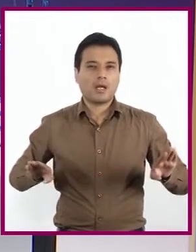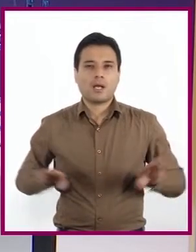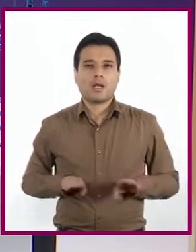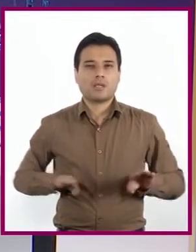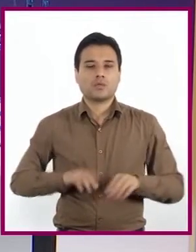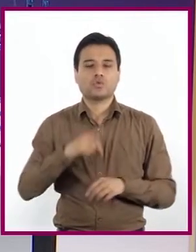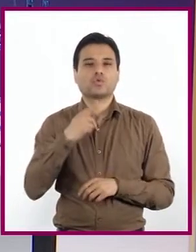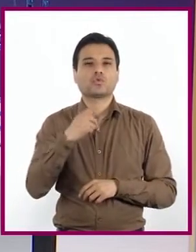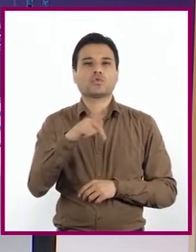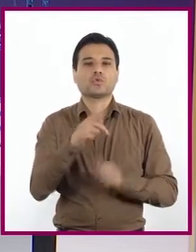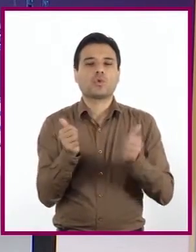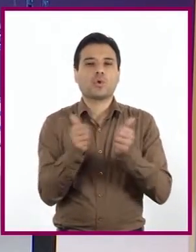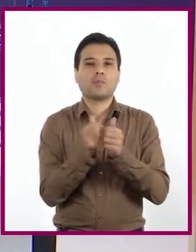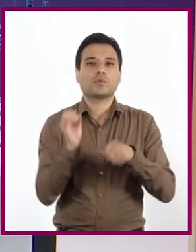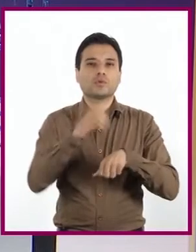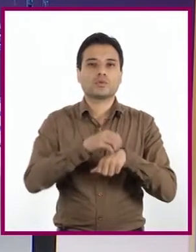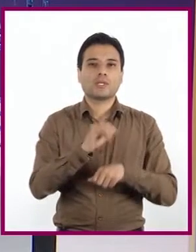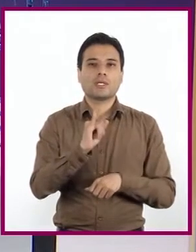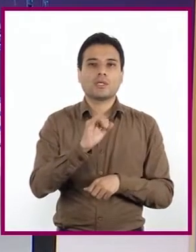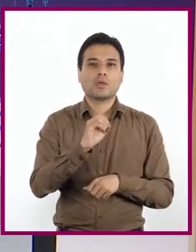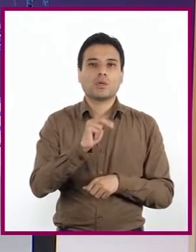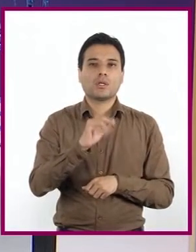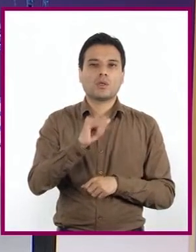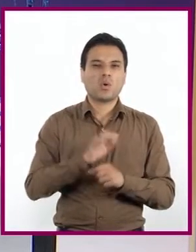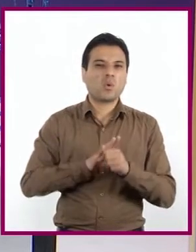iónicos que utilicen en sus actividades diarias.